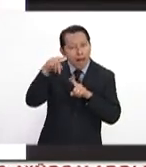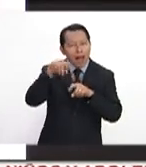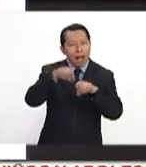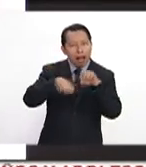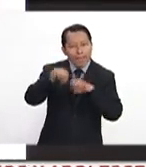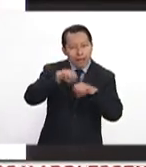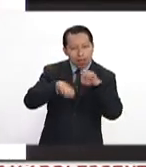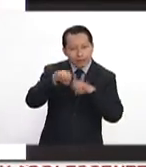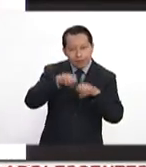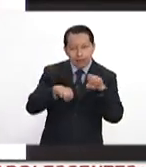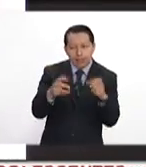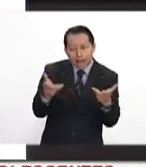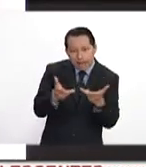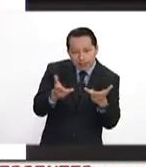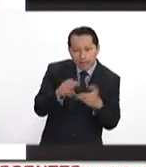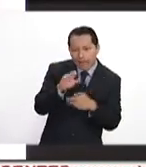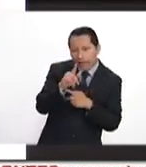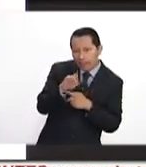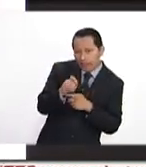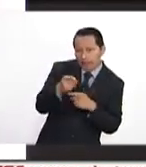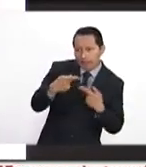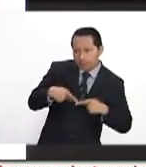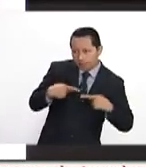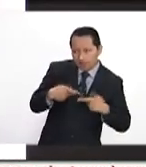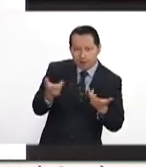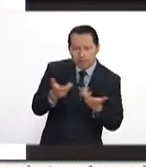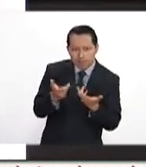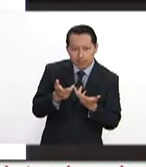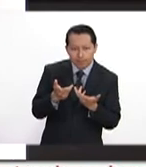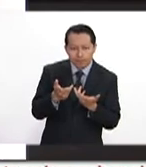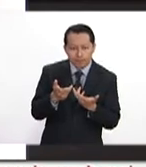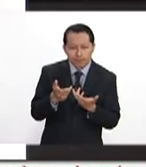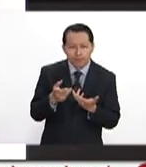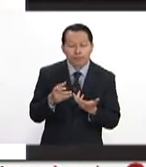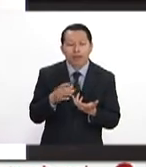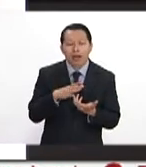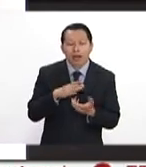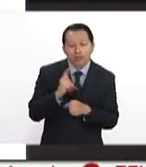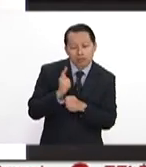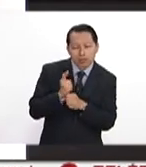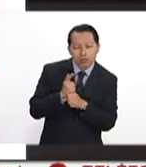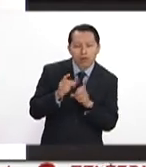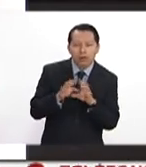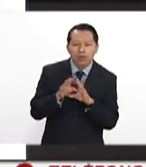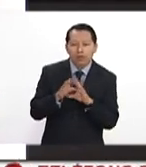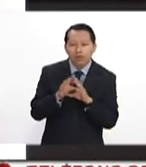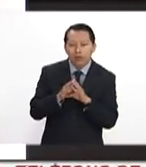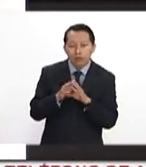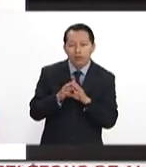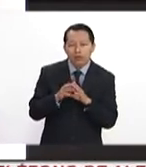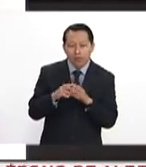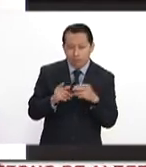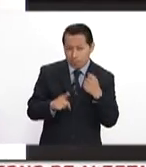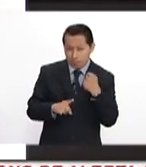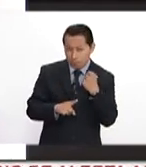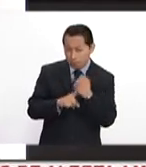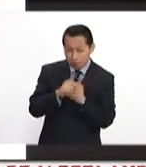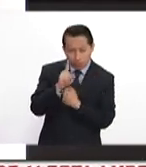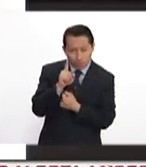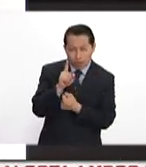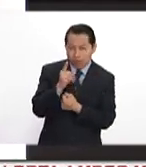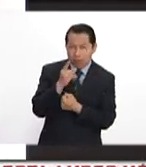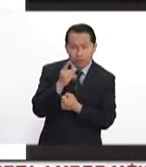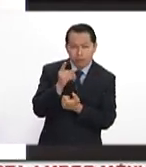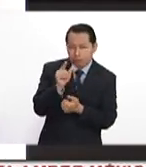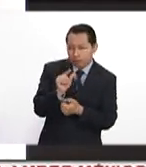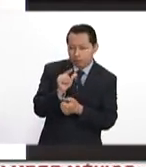medir satisfacción del cliente, y nos dimos cuenta que estábamos atacando una pequeña parte del problema que tenían las